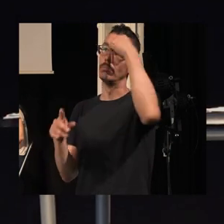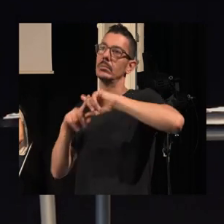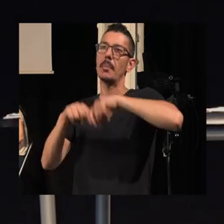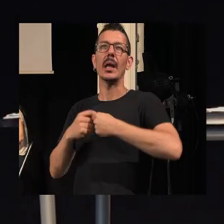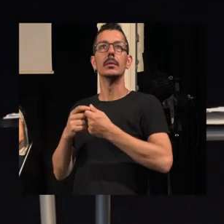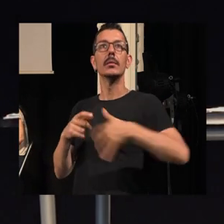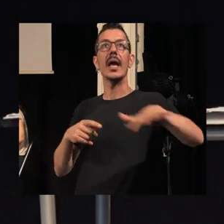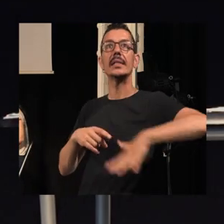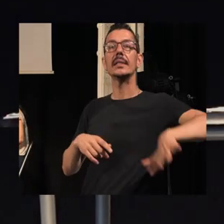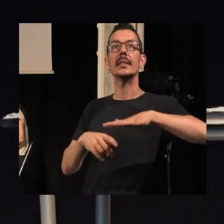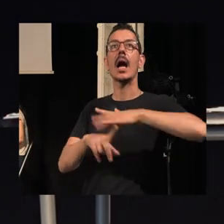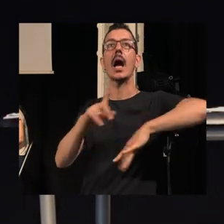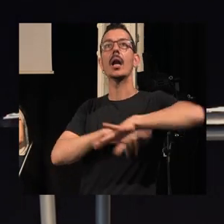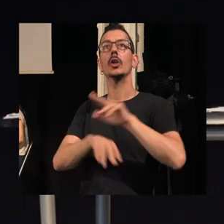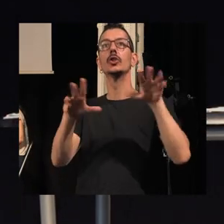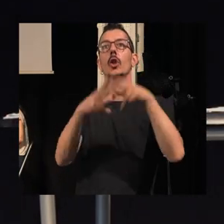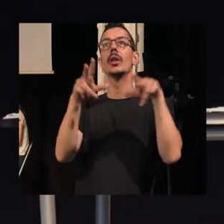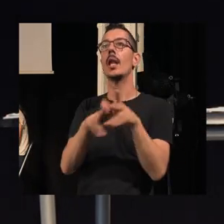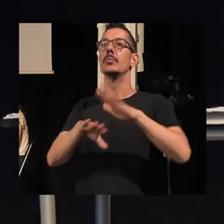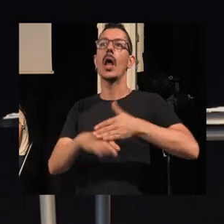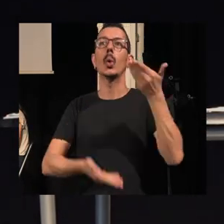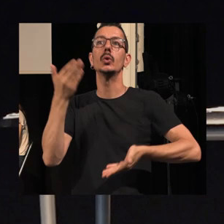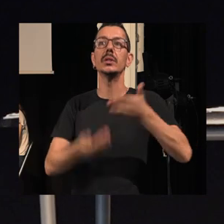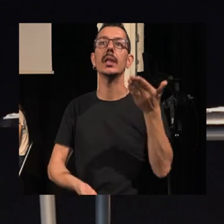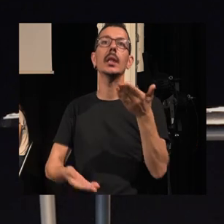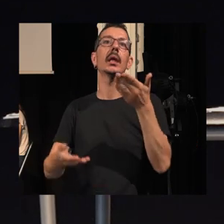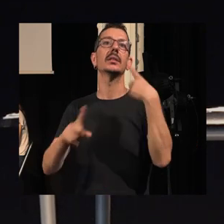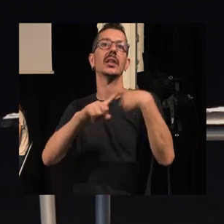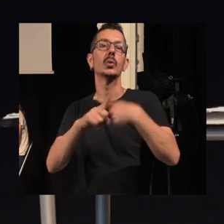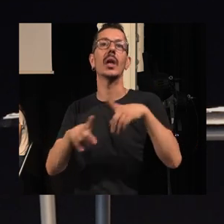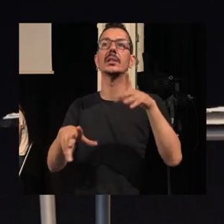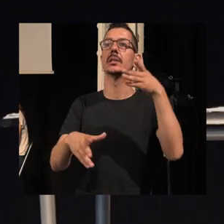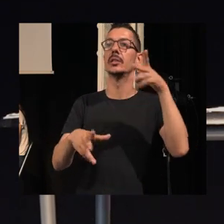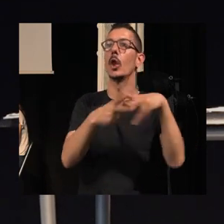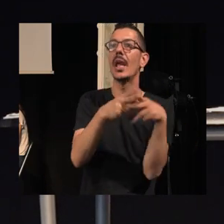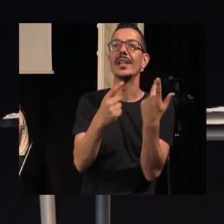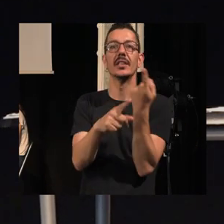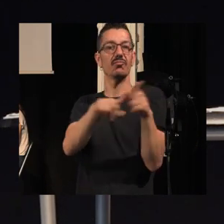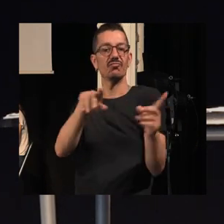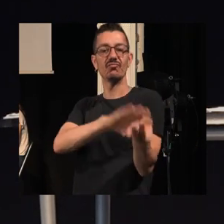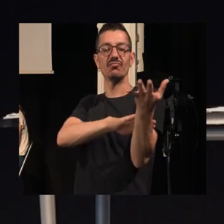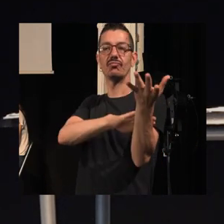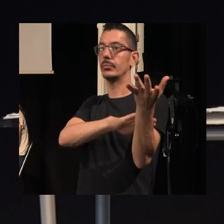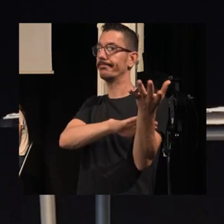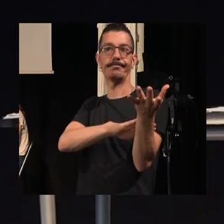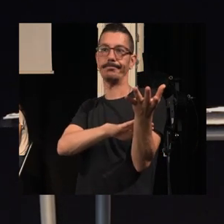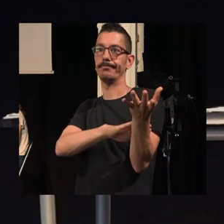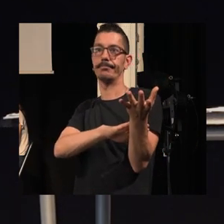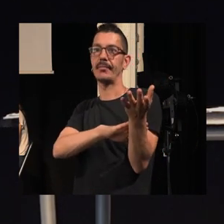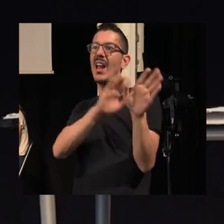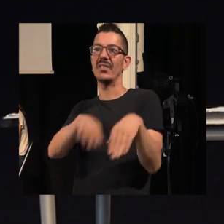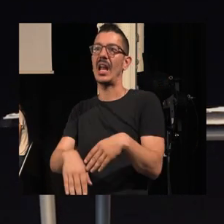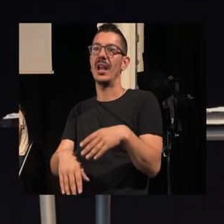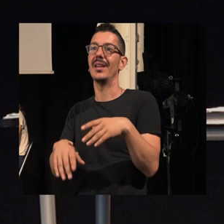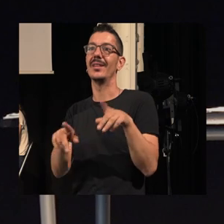sociales, justicias sexuales, justicias sociales diferentes, sino todo lo contrario, que